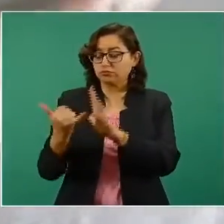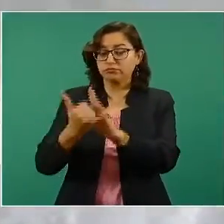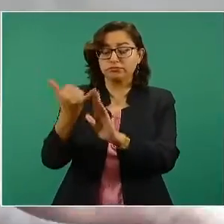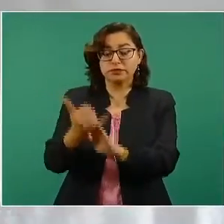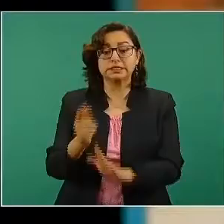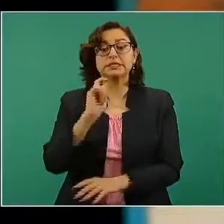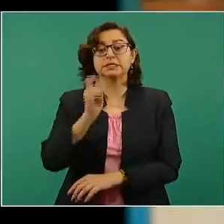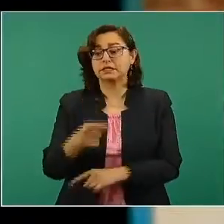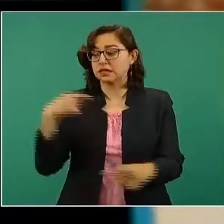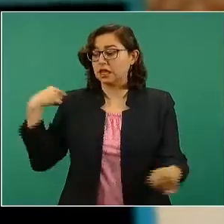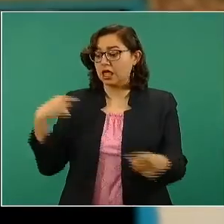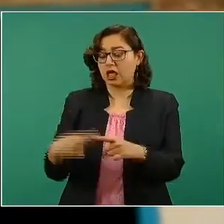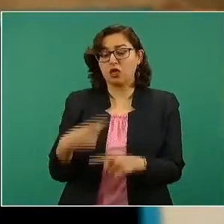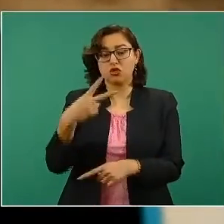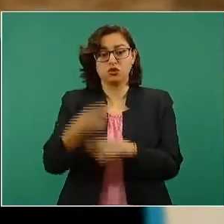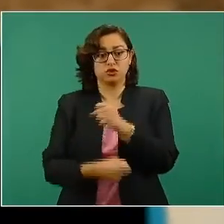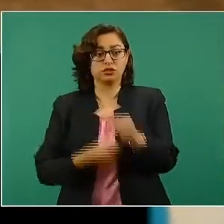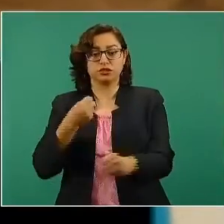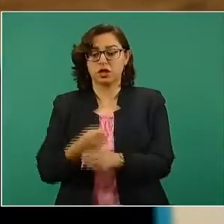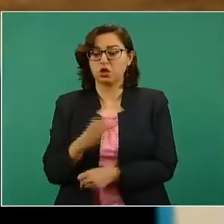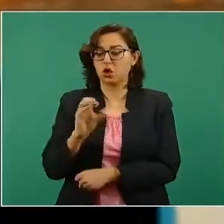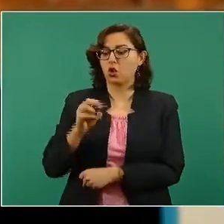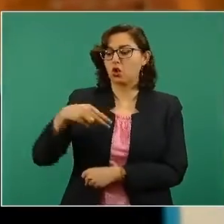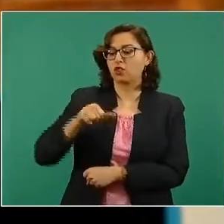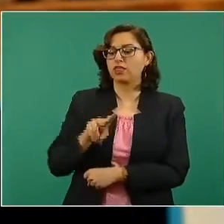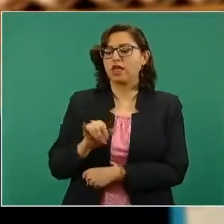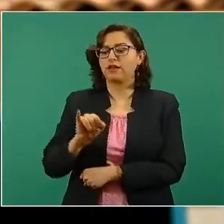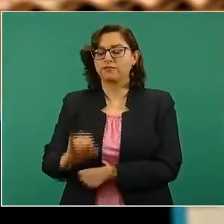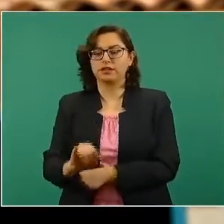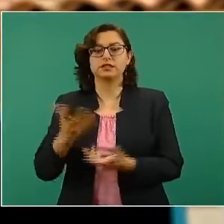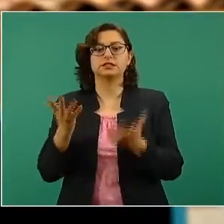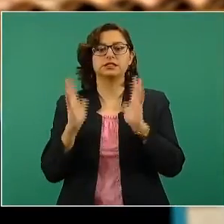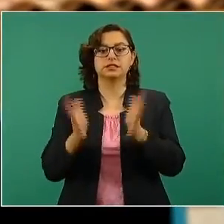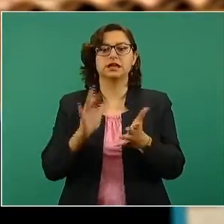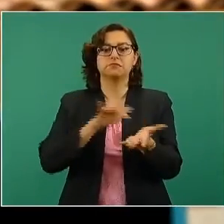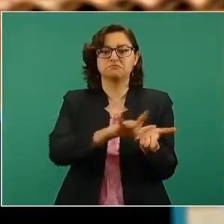de la Comisión Nacional de Vivienda, CONAVI, se han otorgado